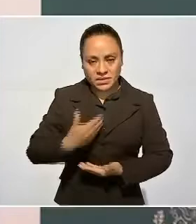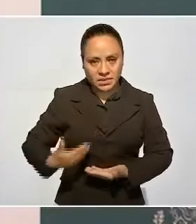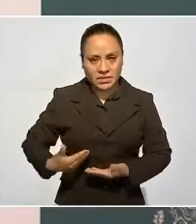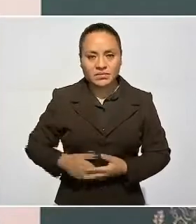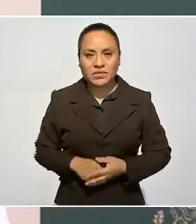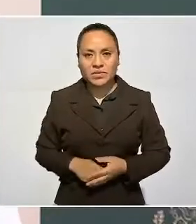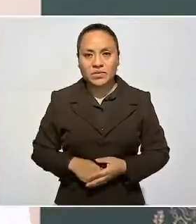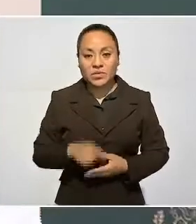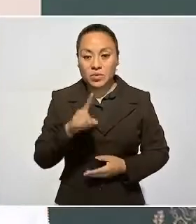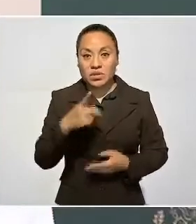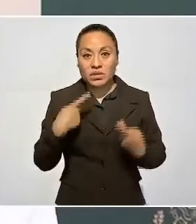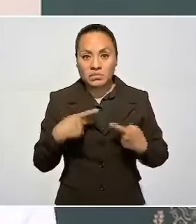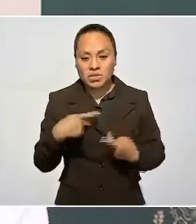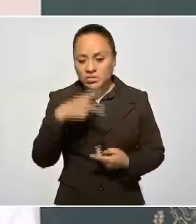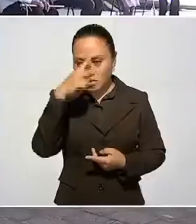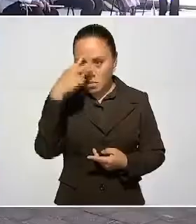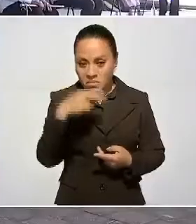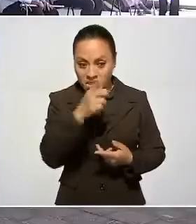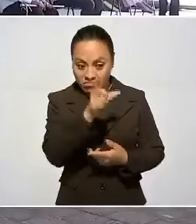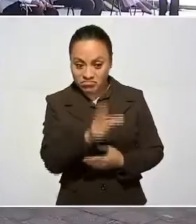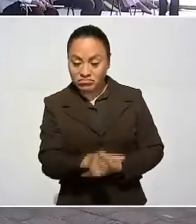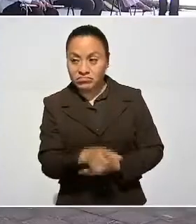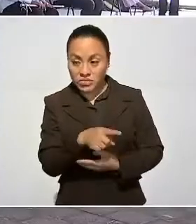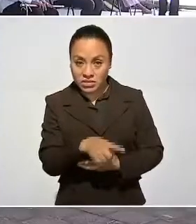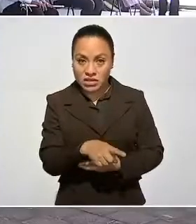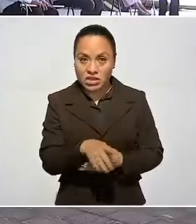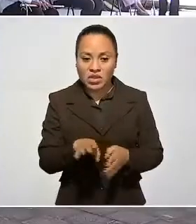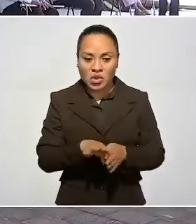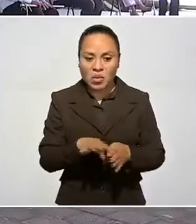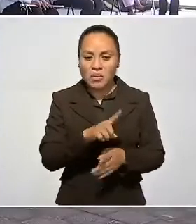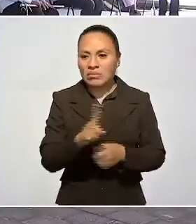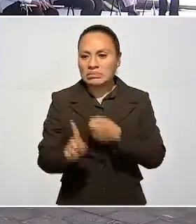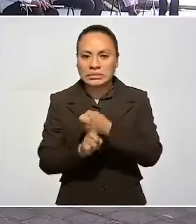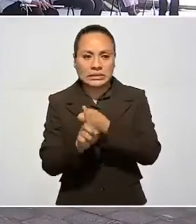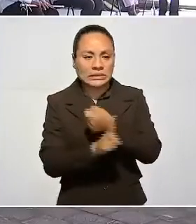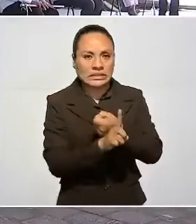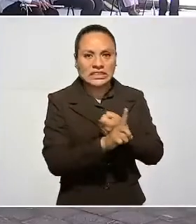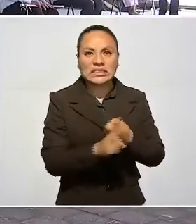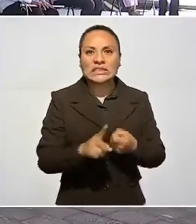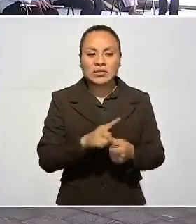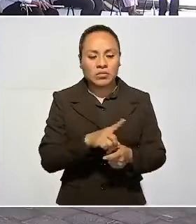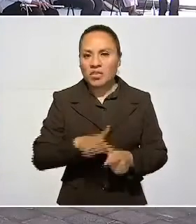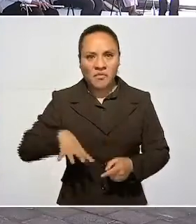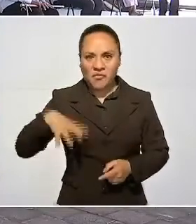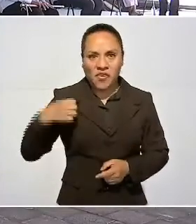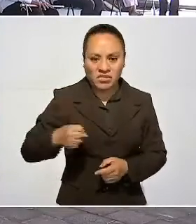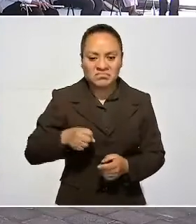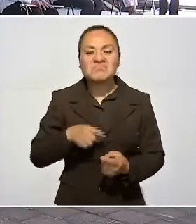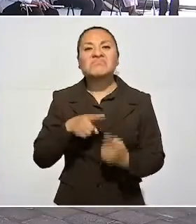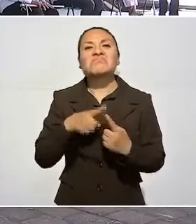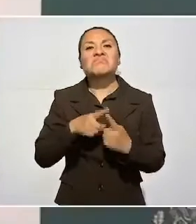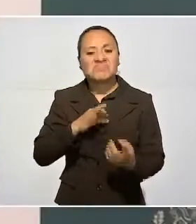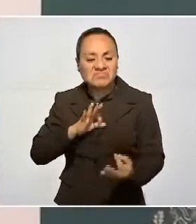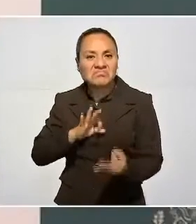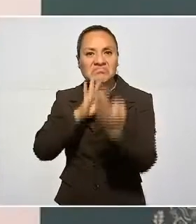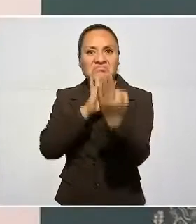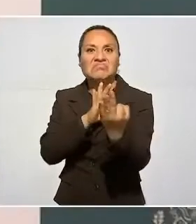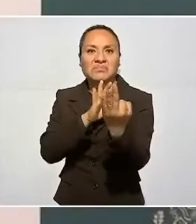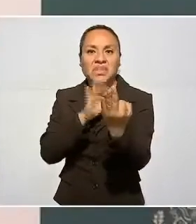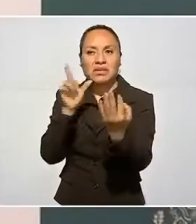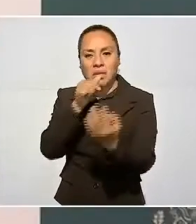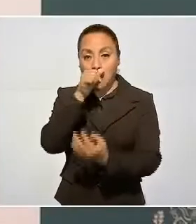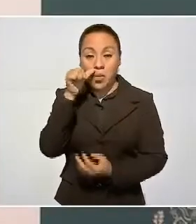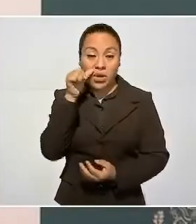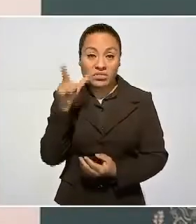si un mexicano representa la templanza ante la adversidad, ese es Juárez. Si un héroe de